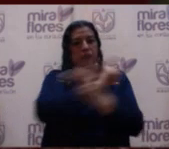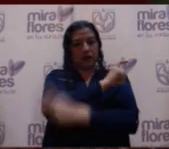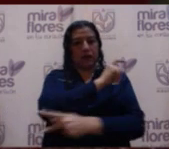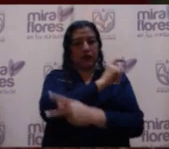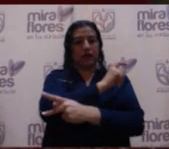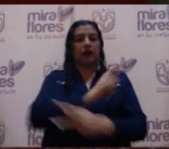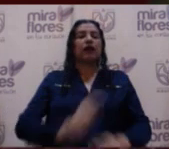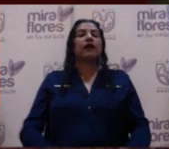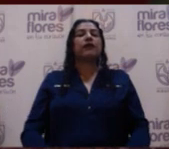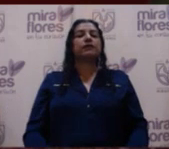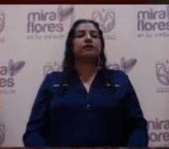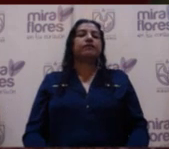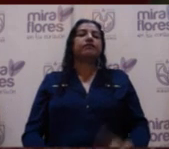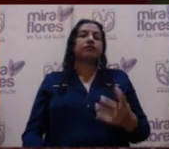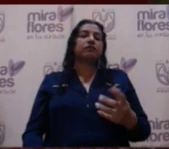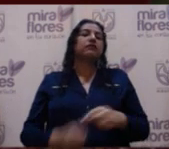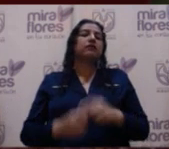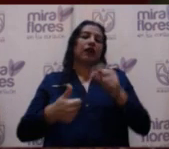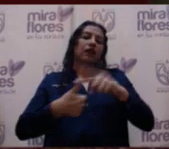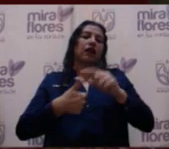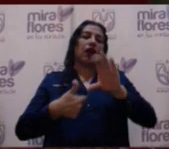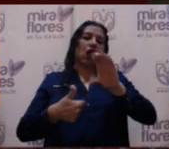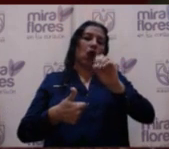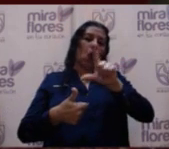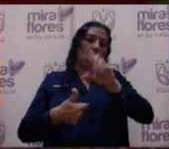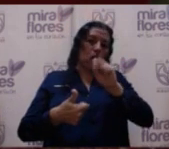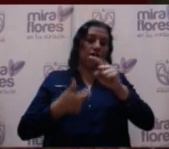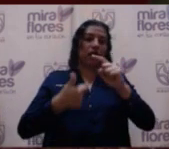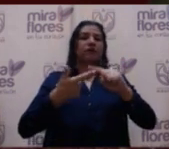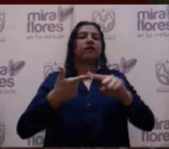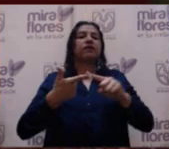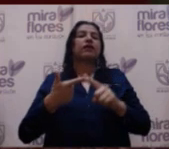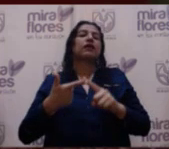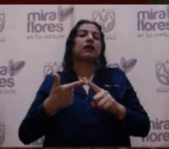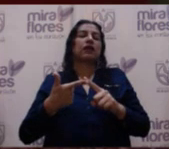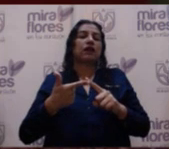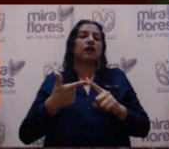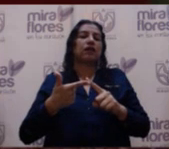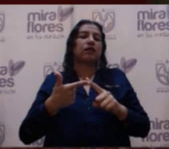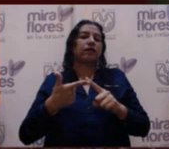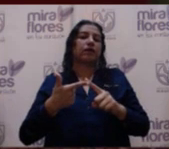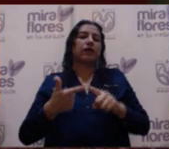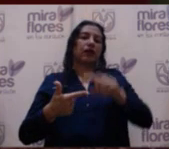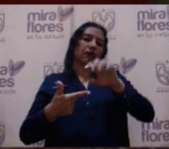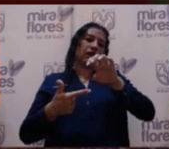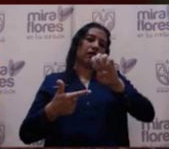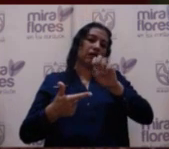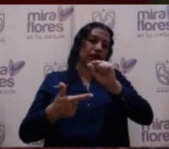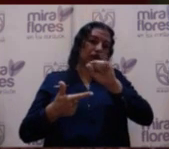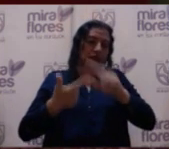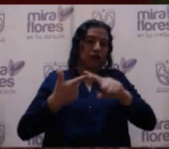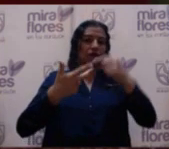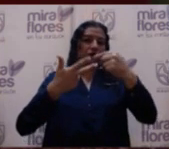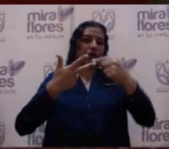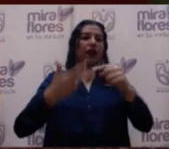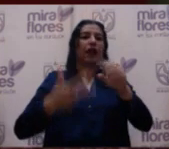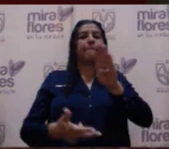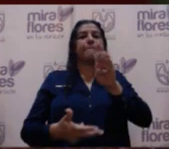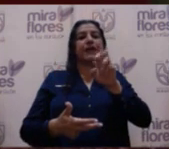mencionado, fundamentalmente en Colonia. Hemos estado también en Düsseldorf, en Essen y en